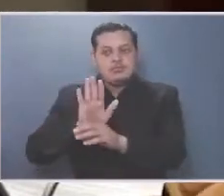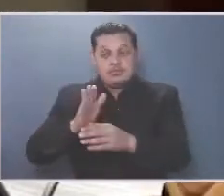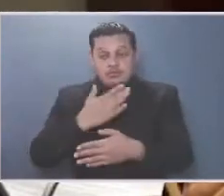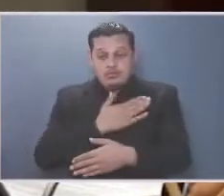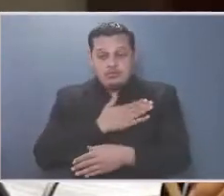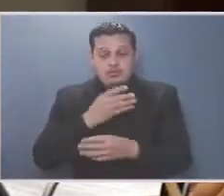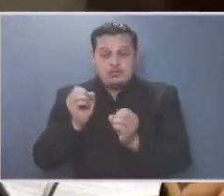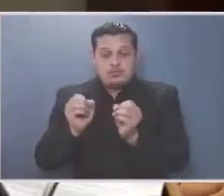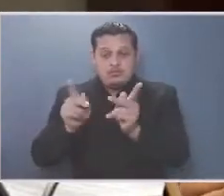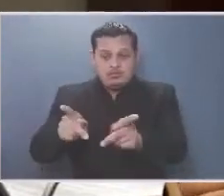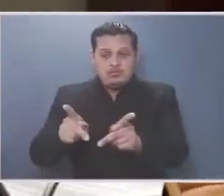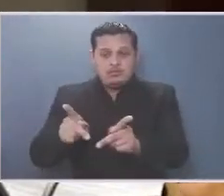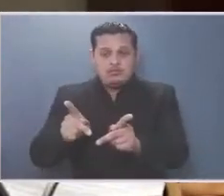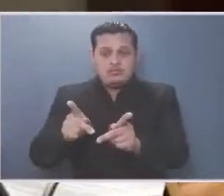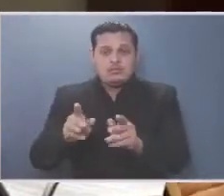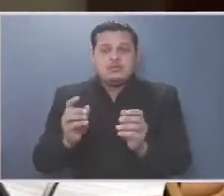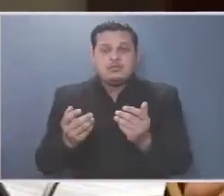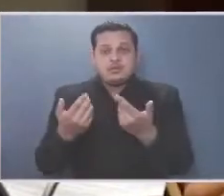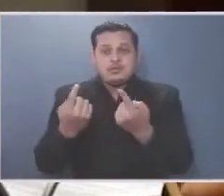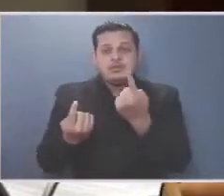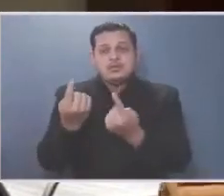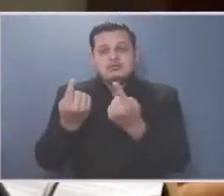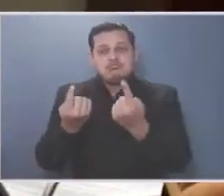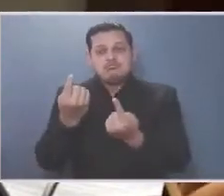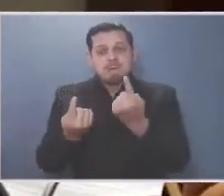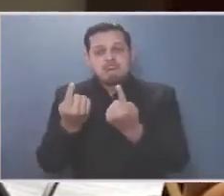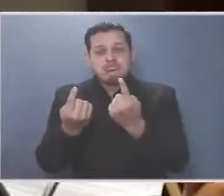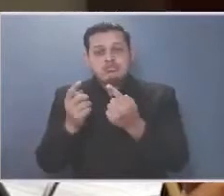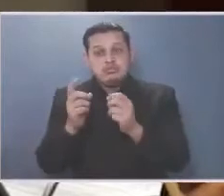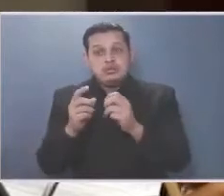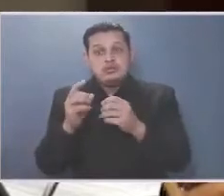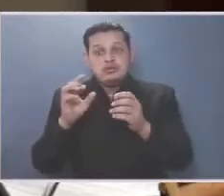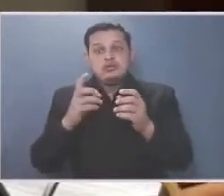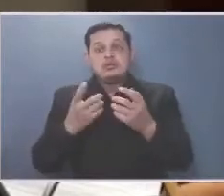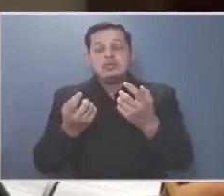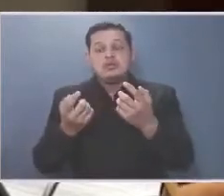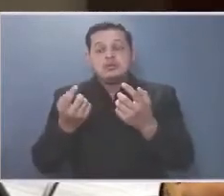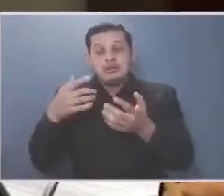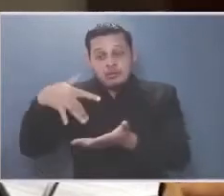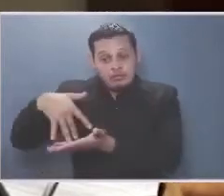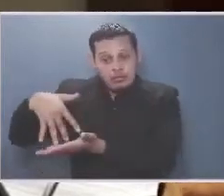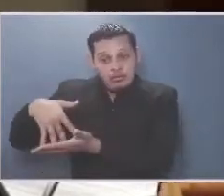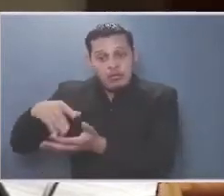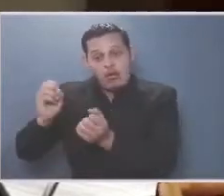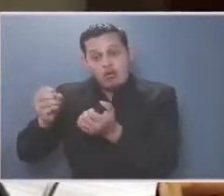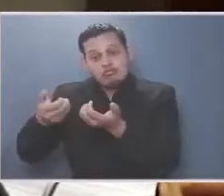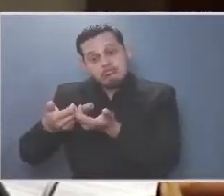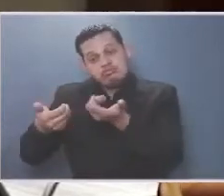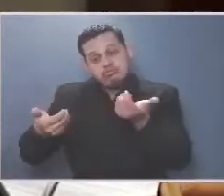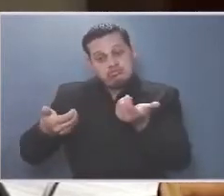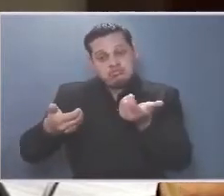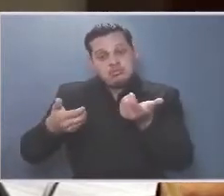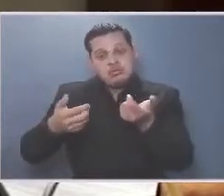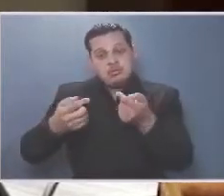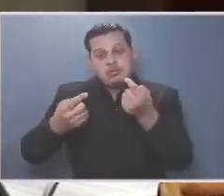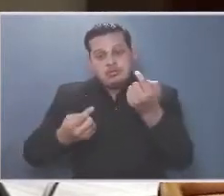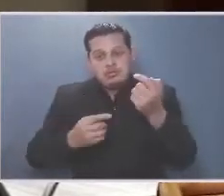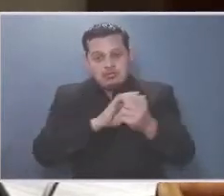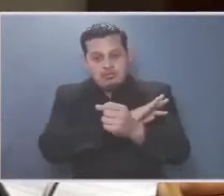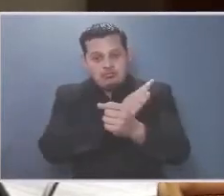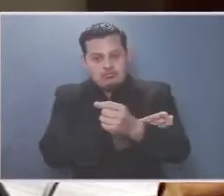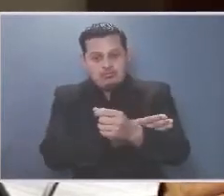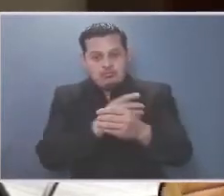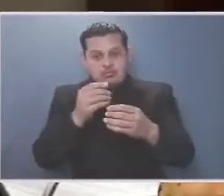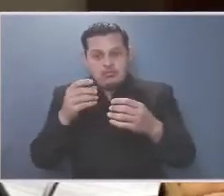chance de demostrarle al pueblo salvadoreño de que estaban y demostraron claramente estar del lado de estas